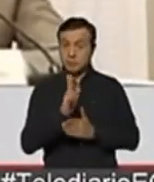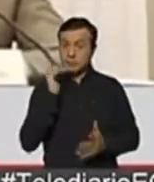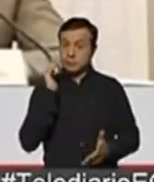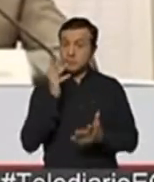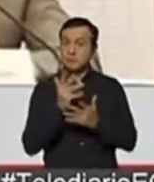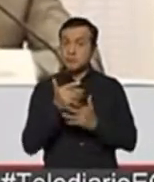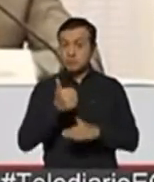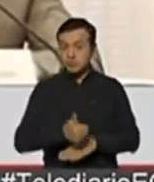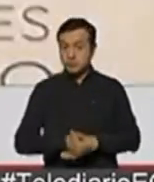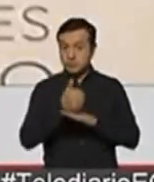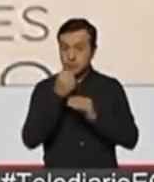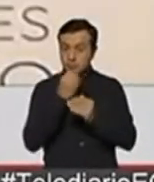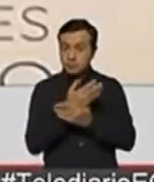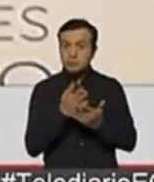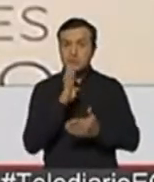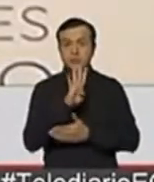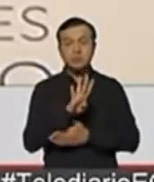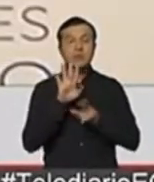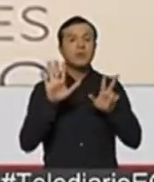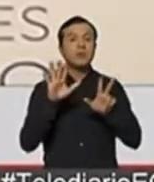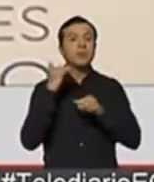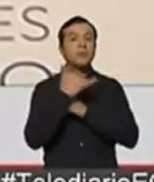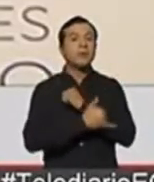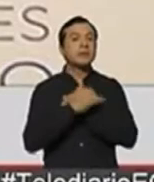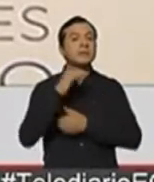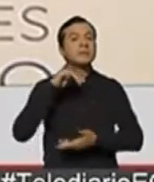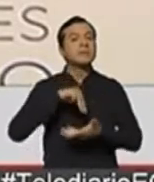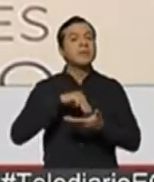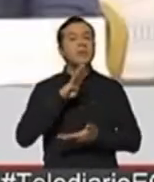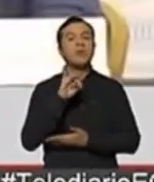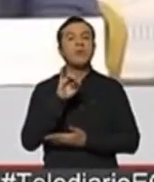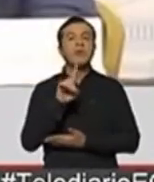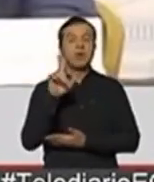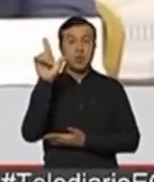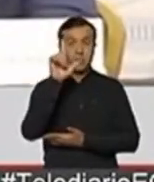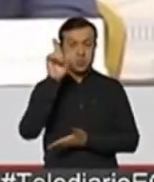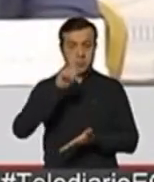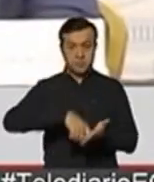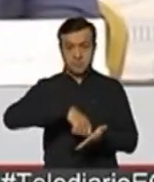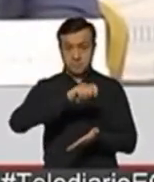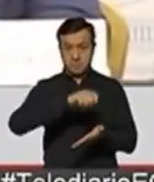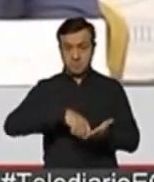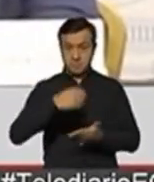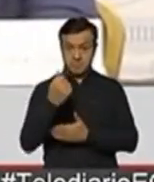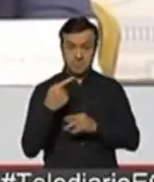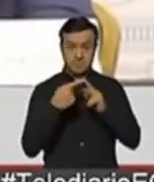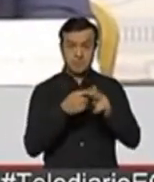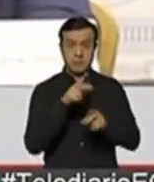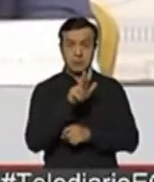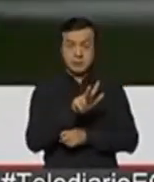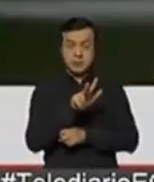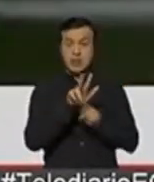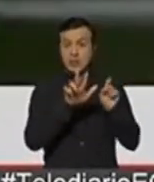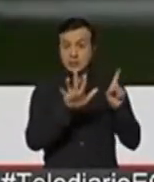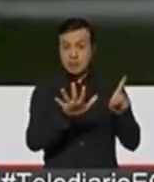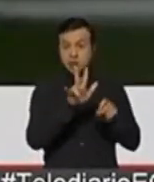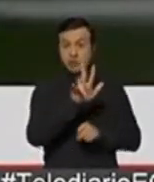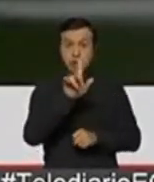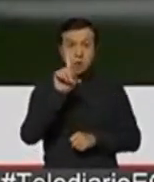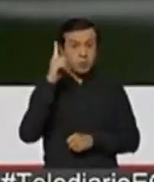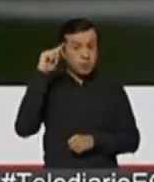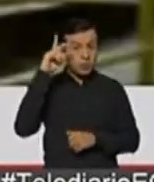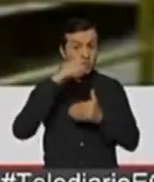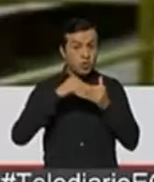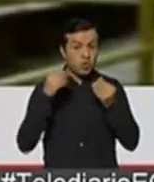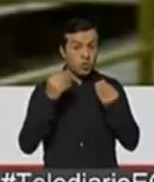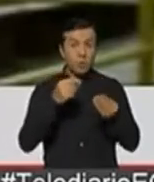participarán autoridades de los 48 países miembros del BID. Este lunes se firmaron créditos por 631 millones de dólares para